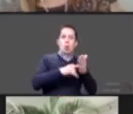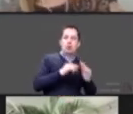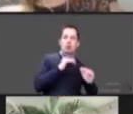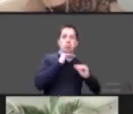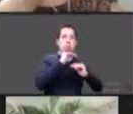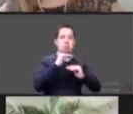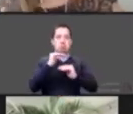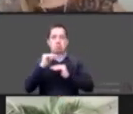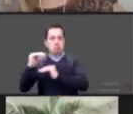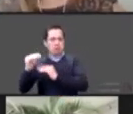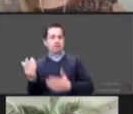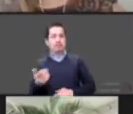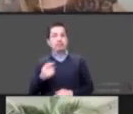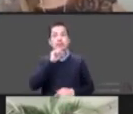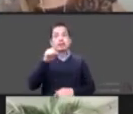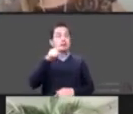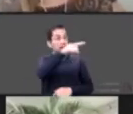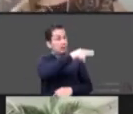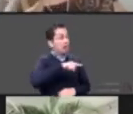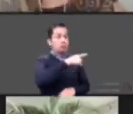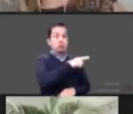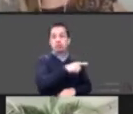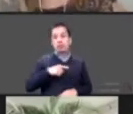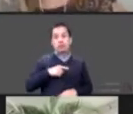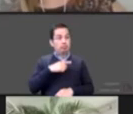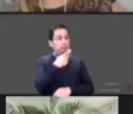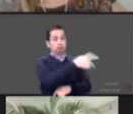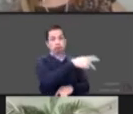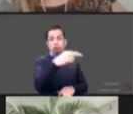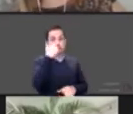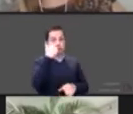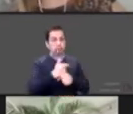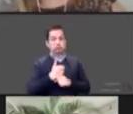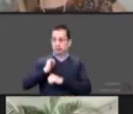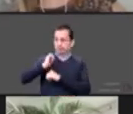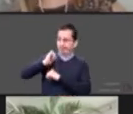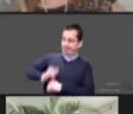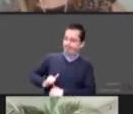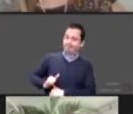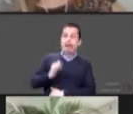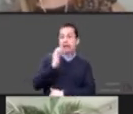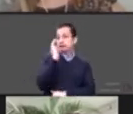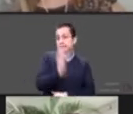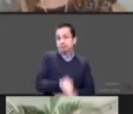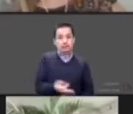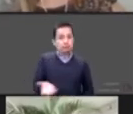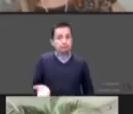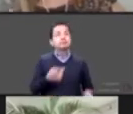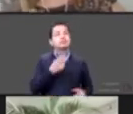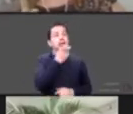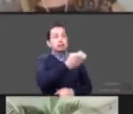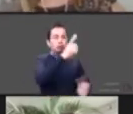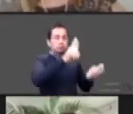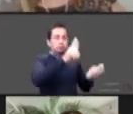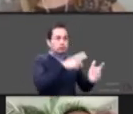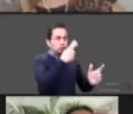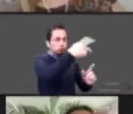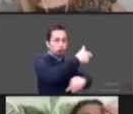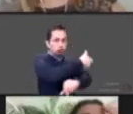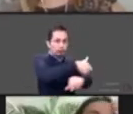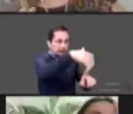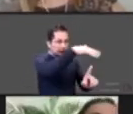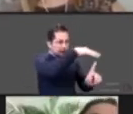tenían que asumir responsables y cómo ellos también contribuían al entorno familiar. Ese entorno